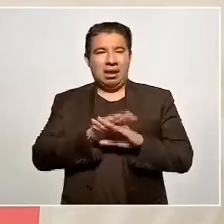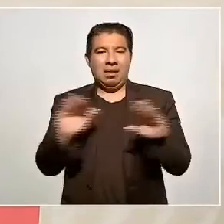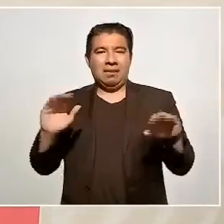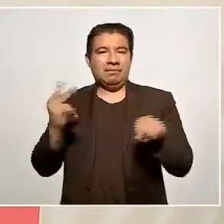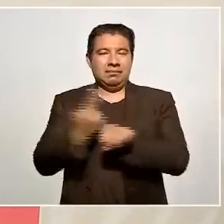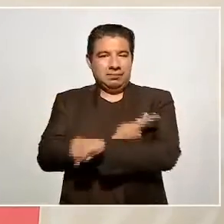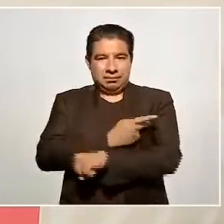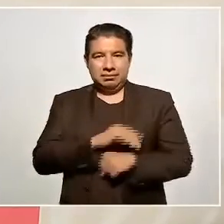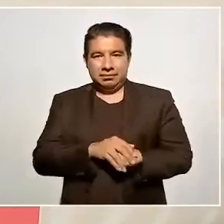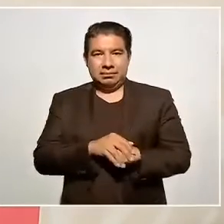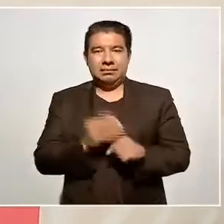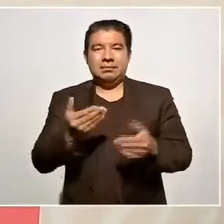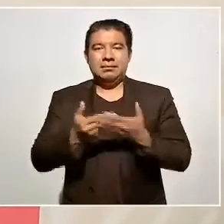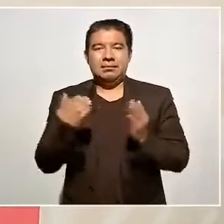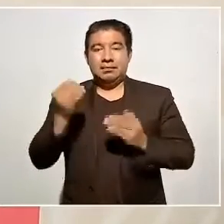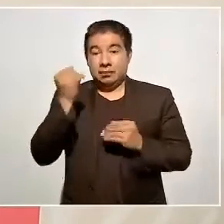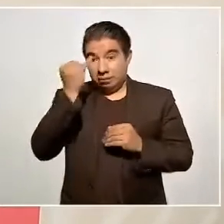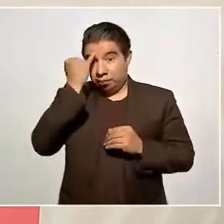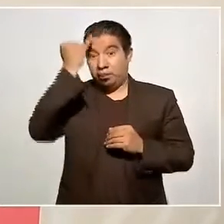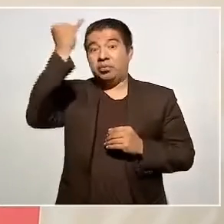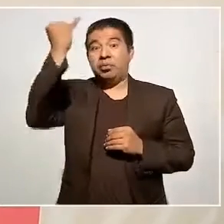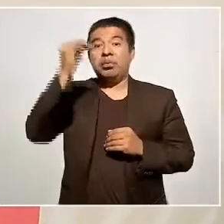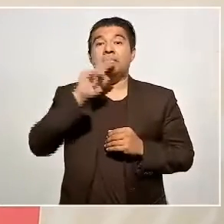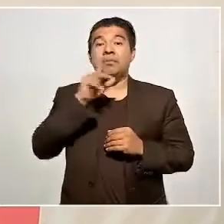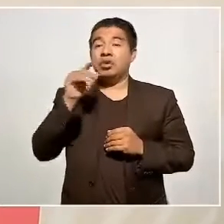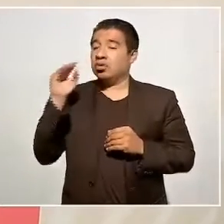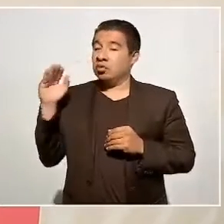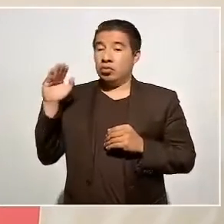Y de ahí surgió la idea de irnos para arriba,